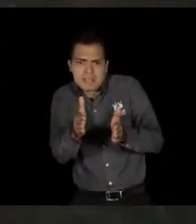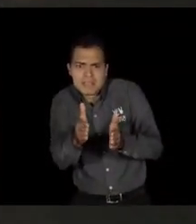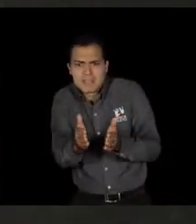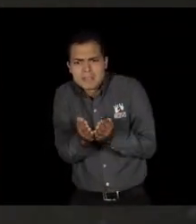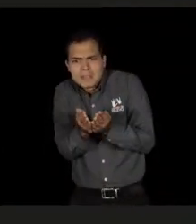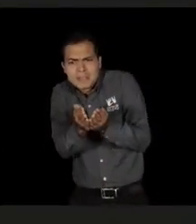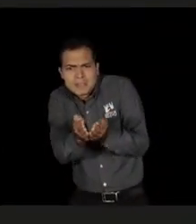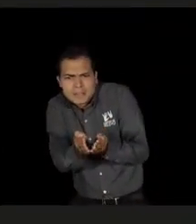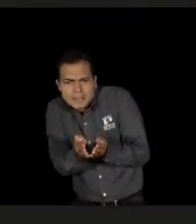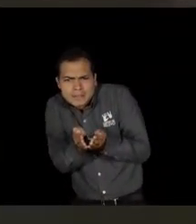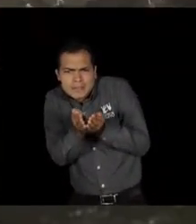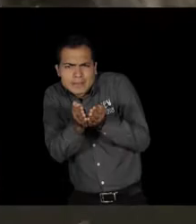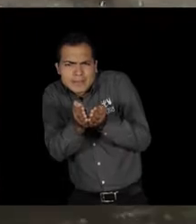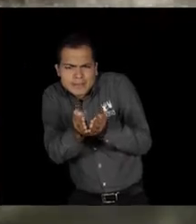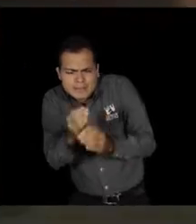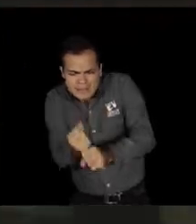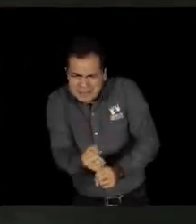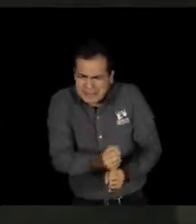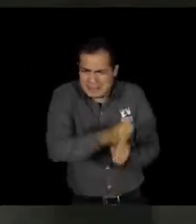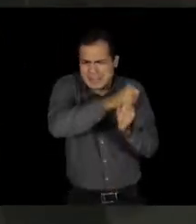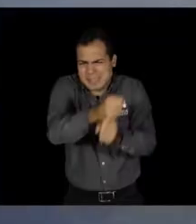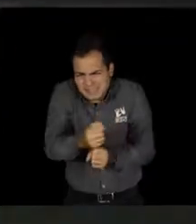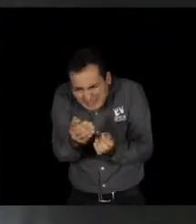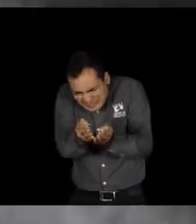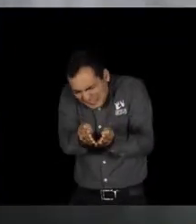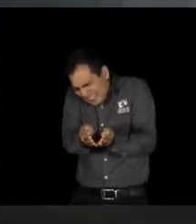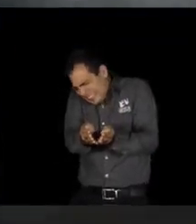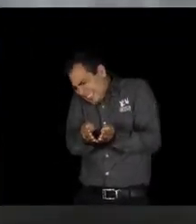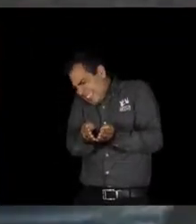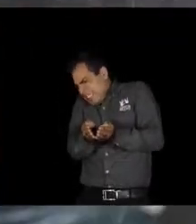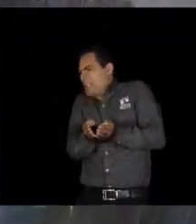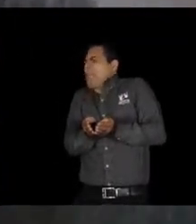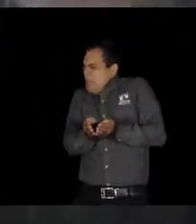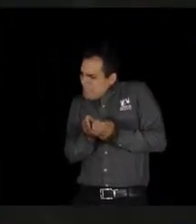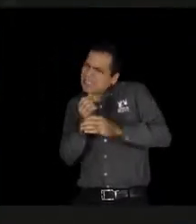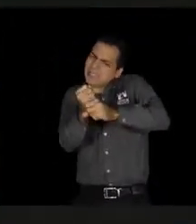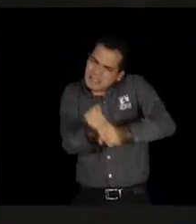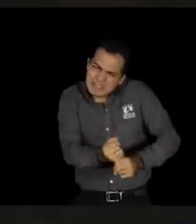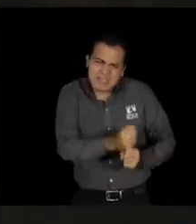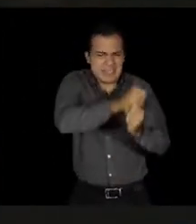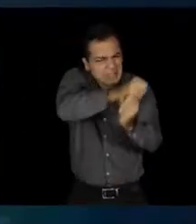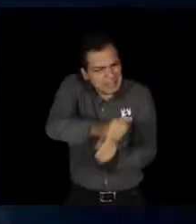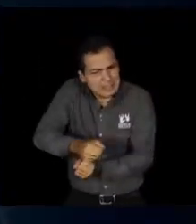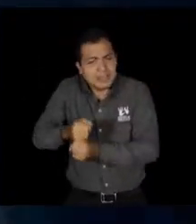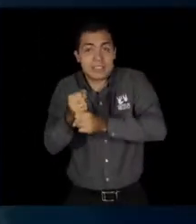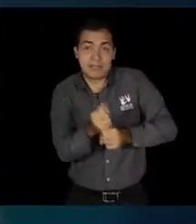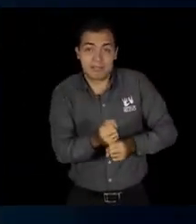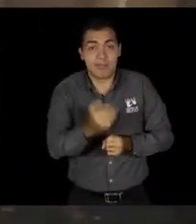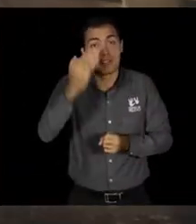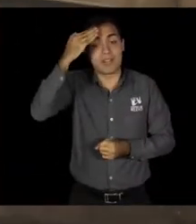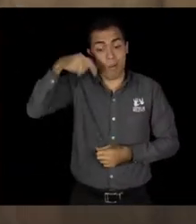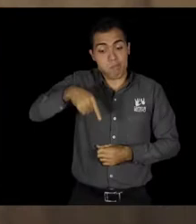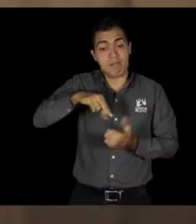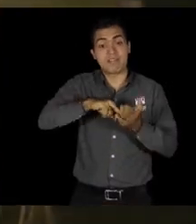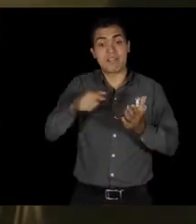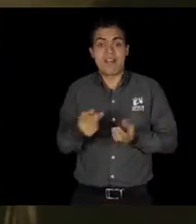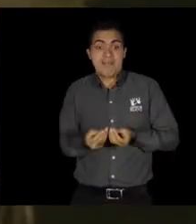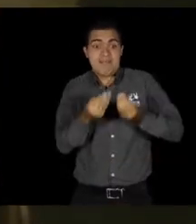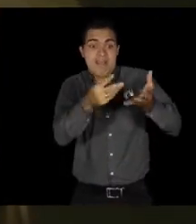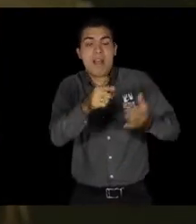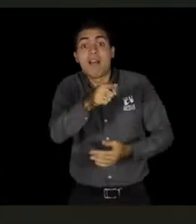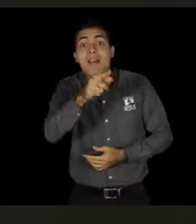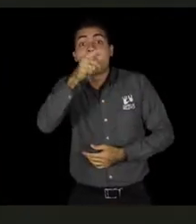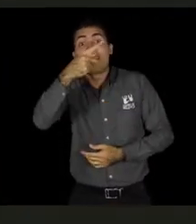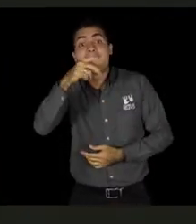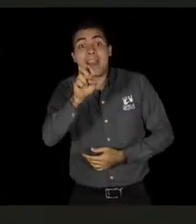Era como si el río dijera, ¡pum!, por aquí no pasan. Pero le dimos y le dimos. Porque con la